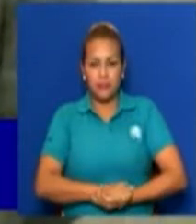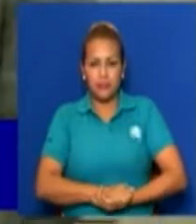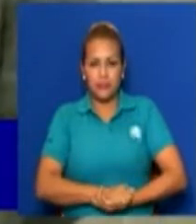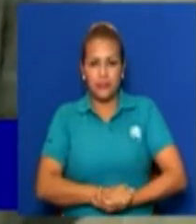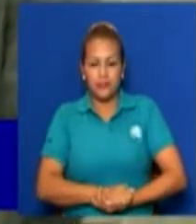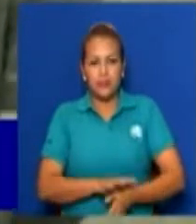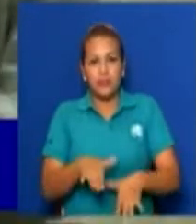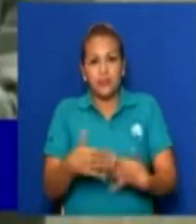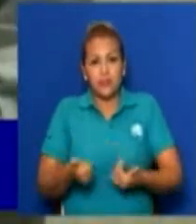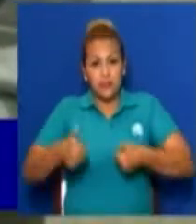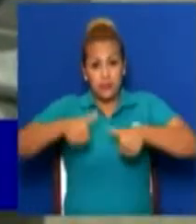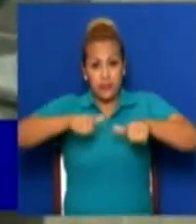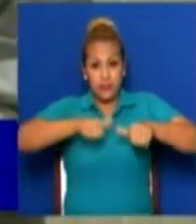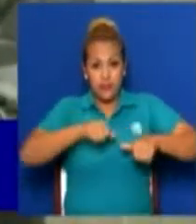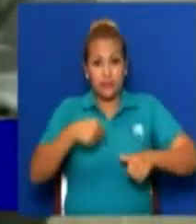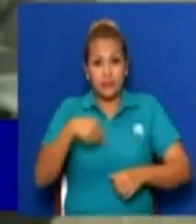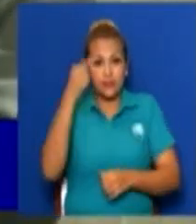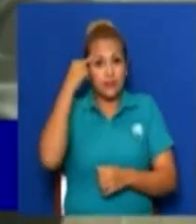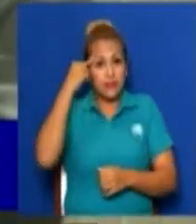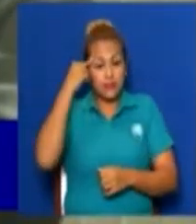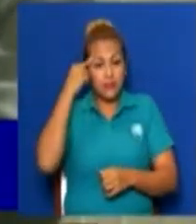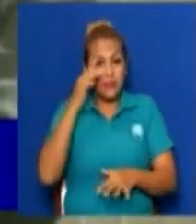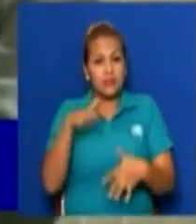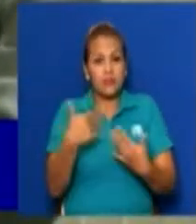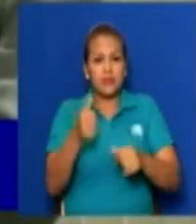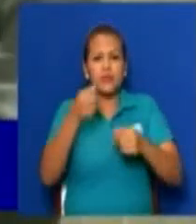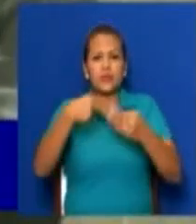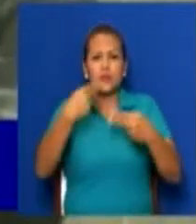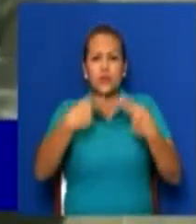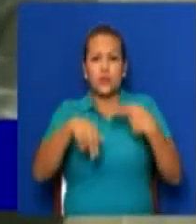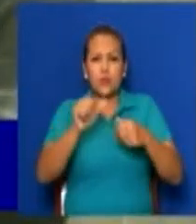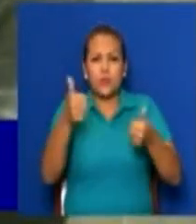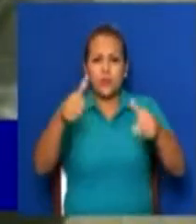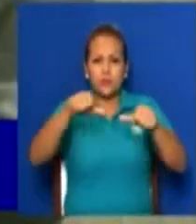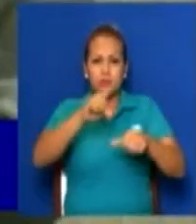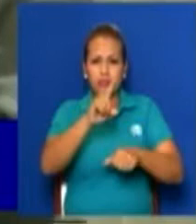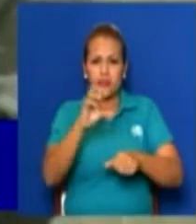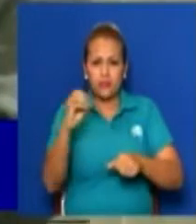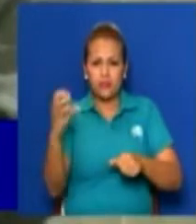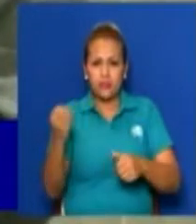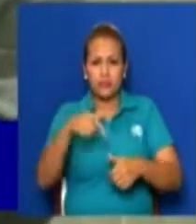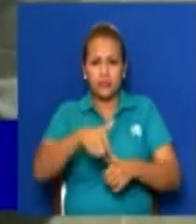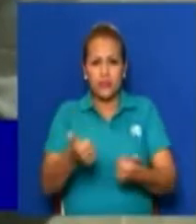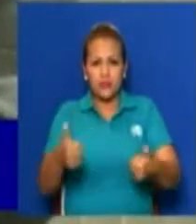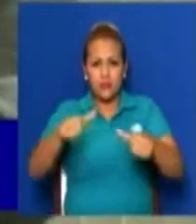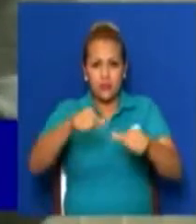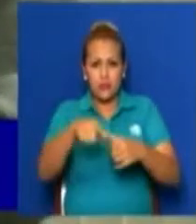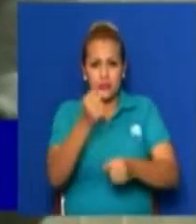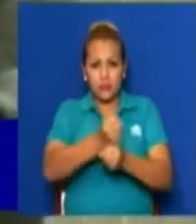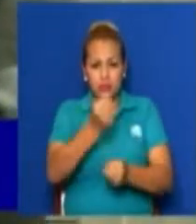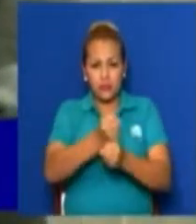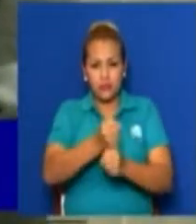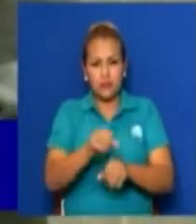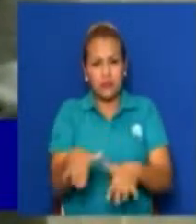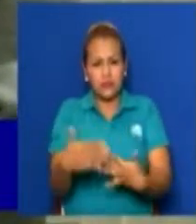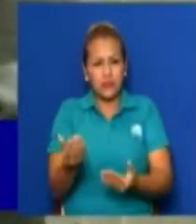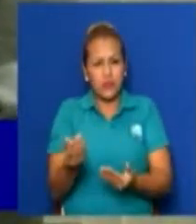El convenio que estamos analizando, que es el convenio 100 de la Organización Internacional del Trabajo, entró en